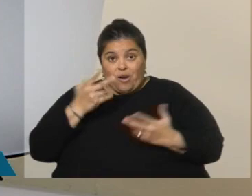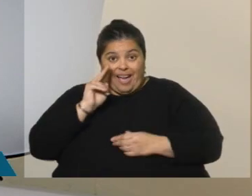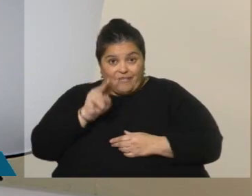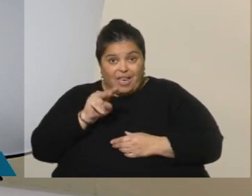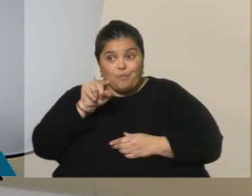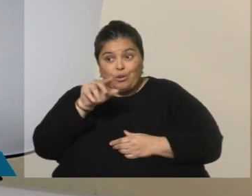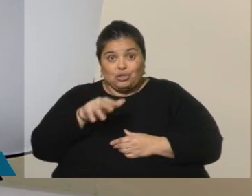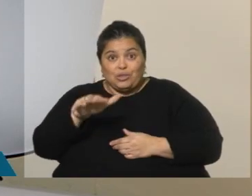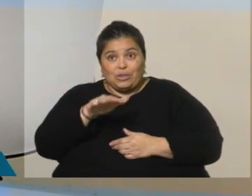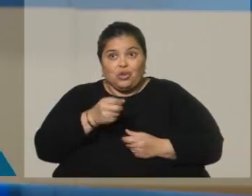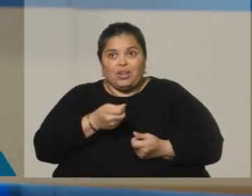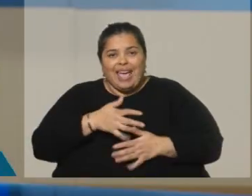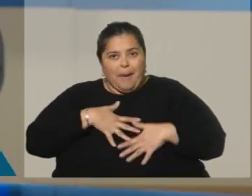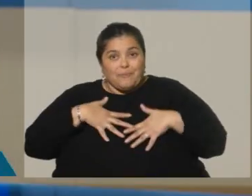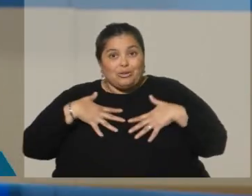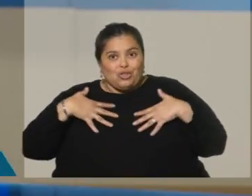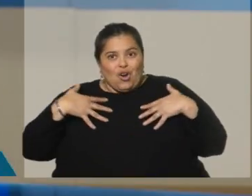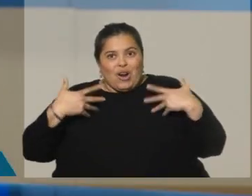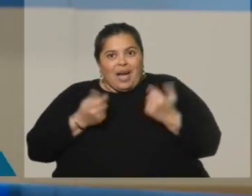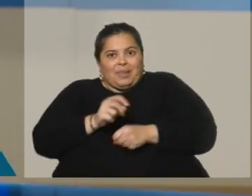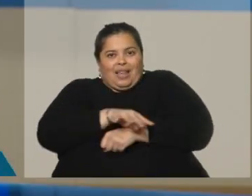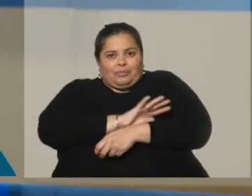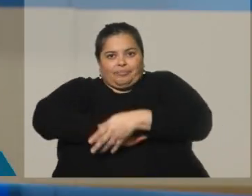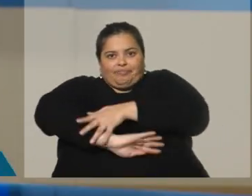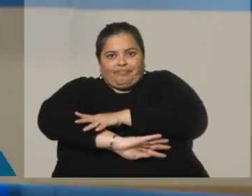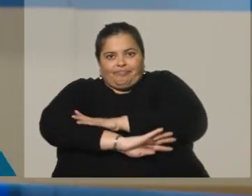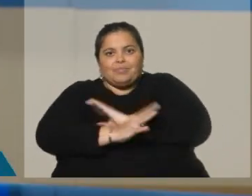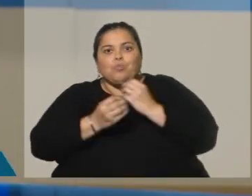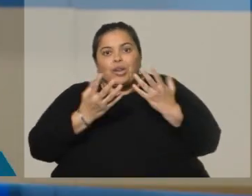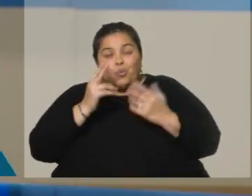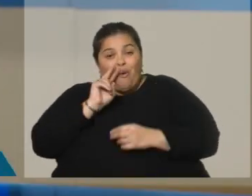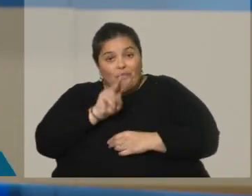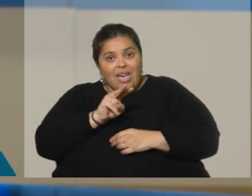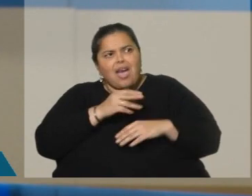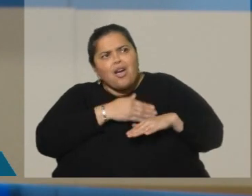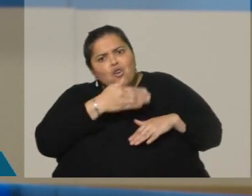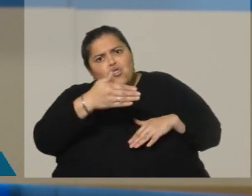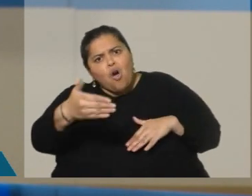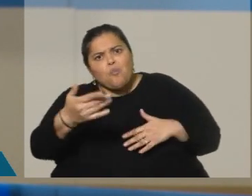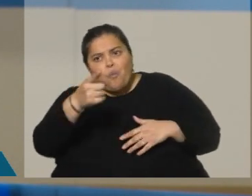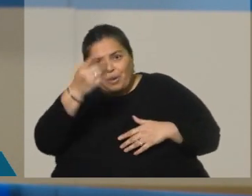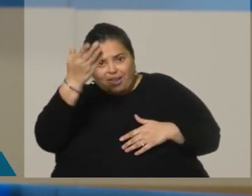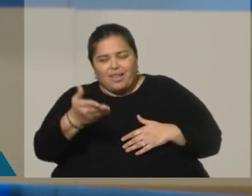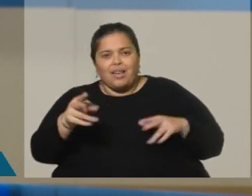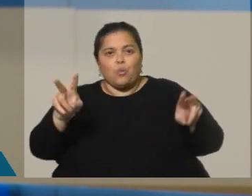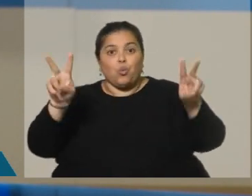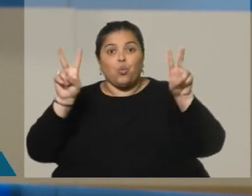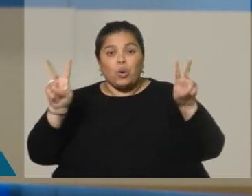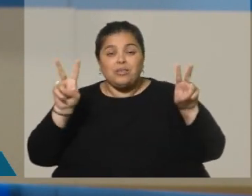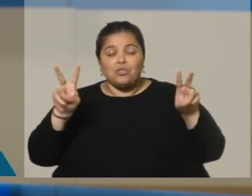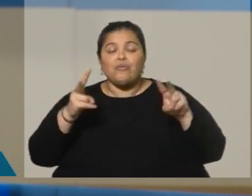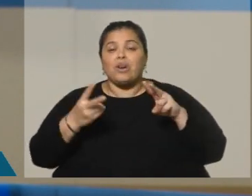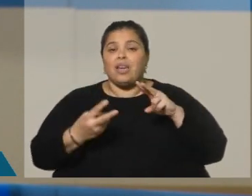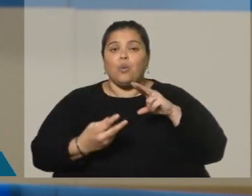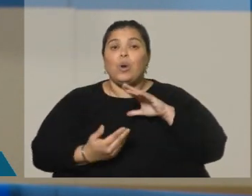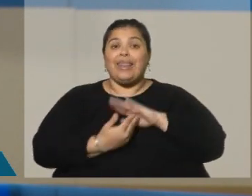sí no emociona vuelve uno y si uno ve la peripecia de un de un líder como ferrerante fue el candidato